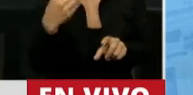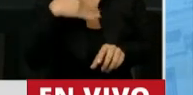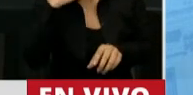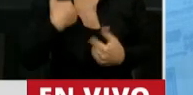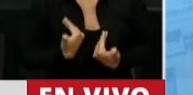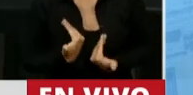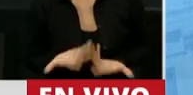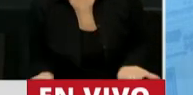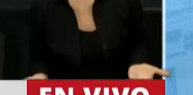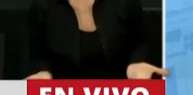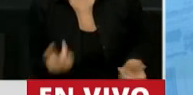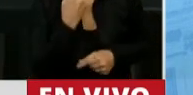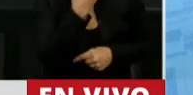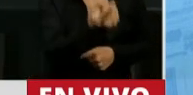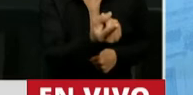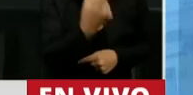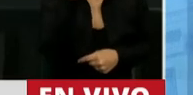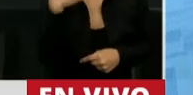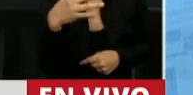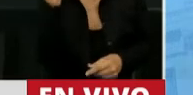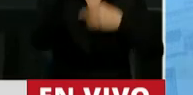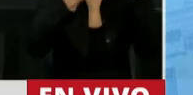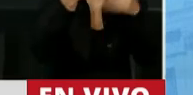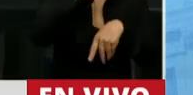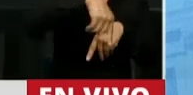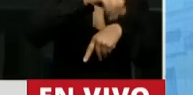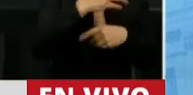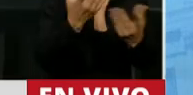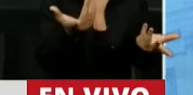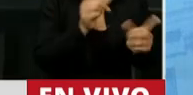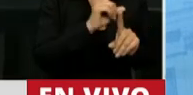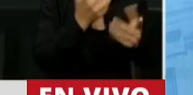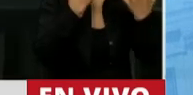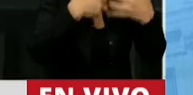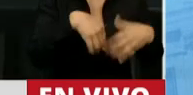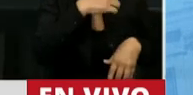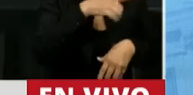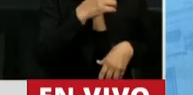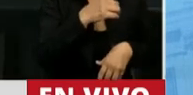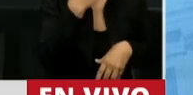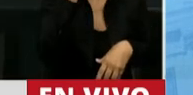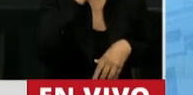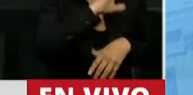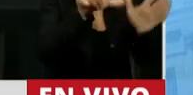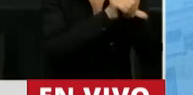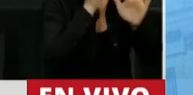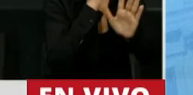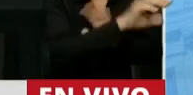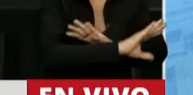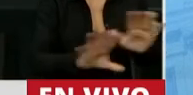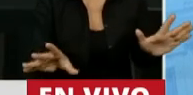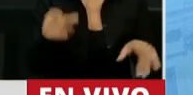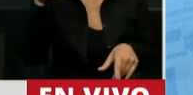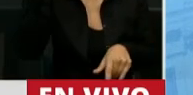cuando señalan que la única preocupación de ustedes es la impunidad. Hoy un diputado también del Frente de Izquierda habló del tema de